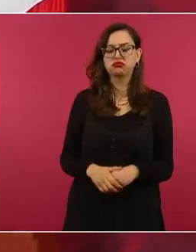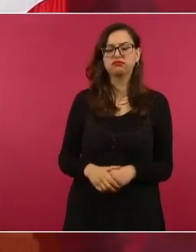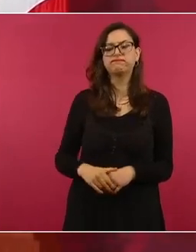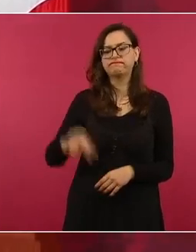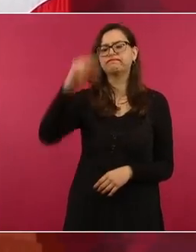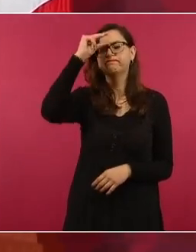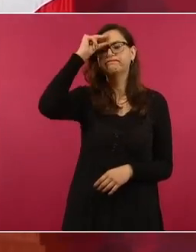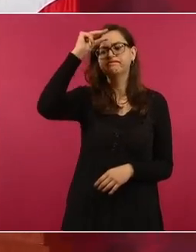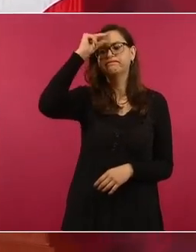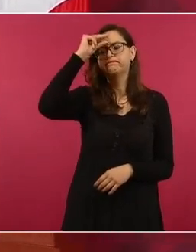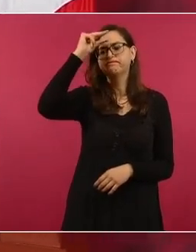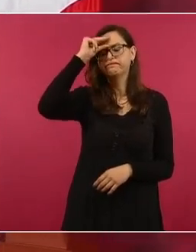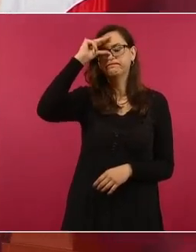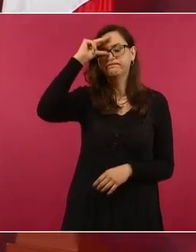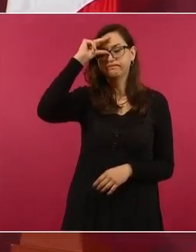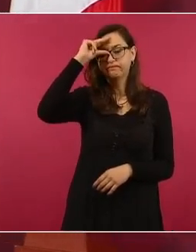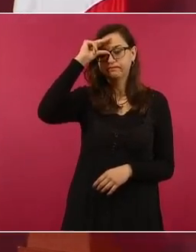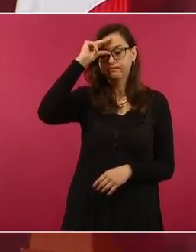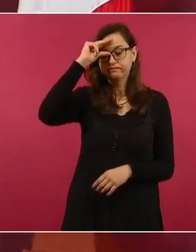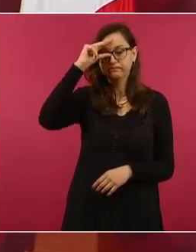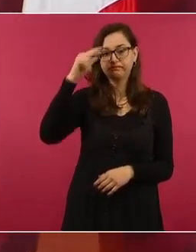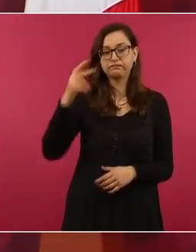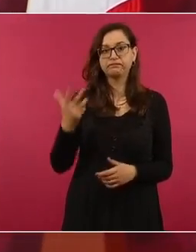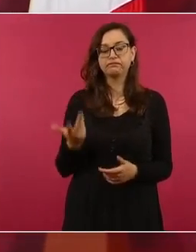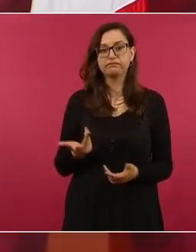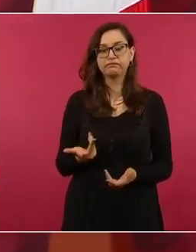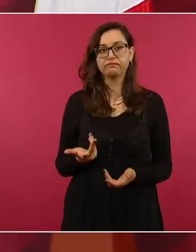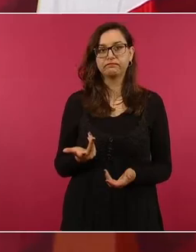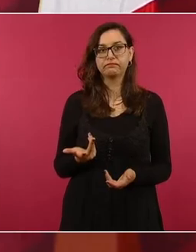inteligente, de